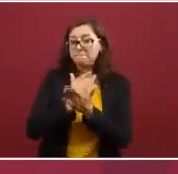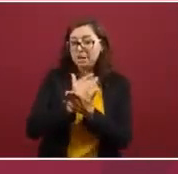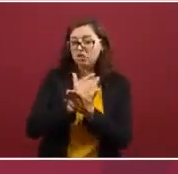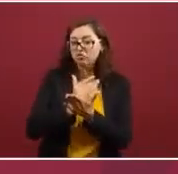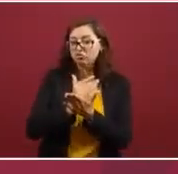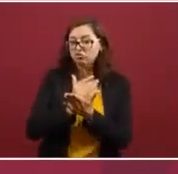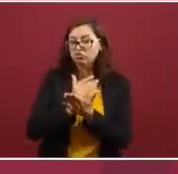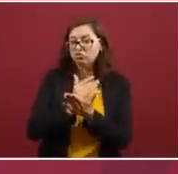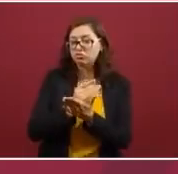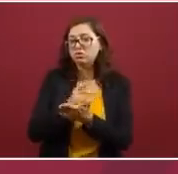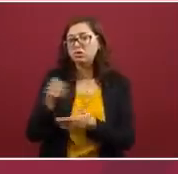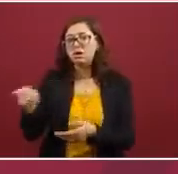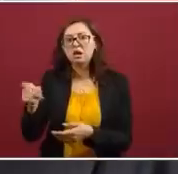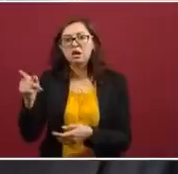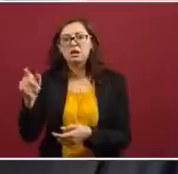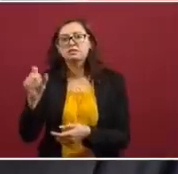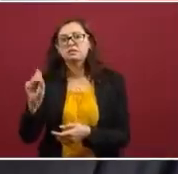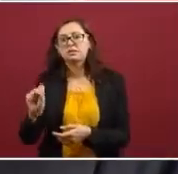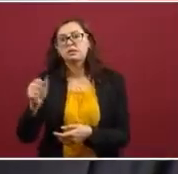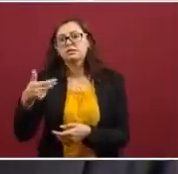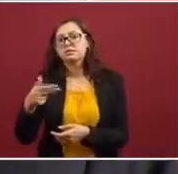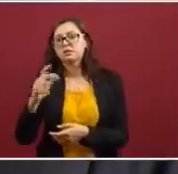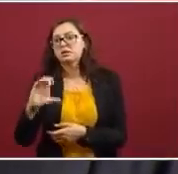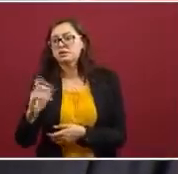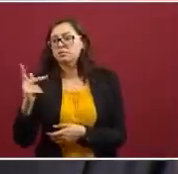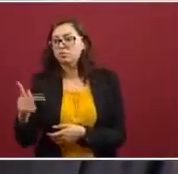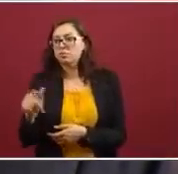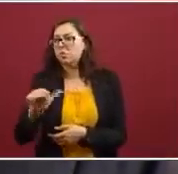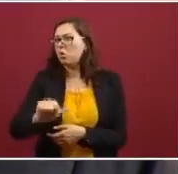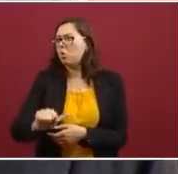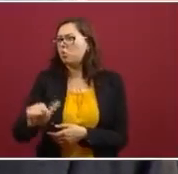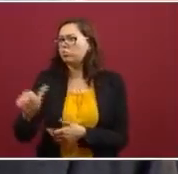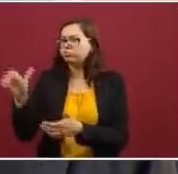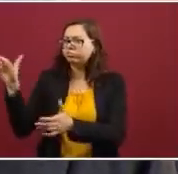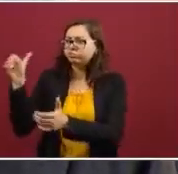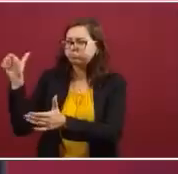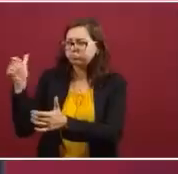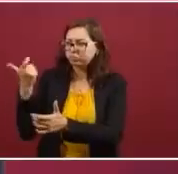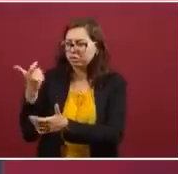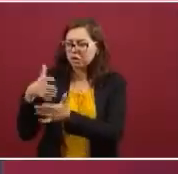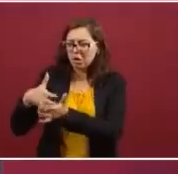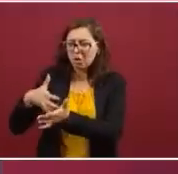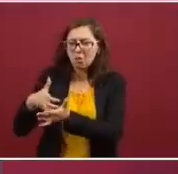ahorrando con el plan de austeridad republicano.